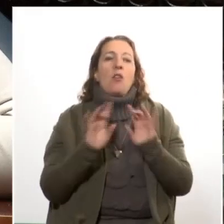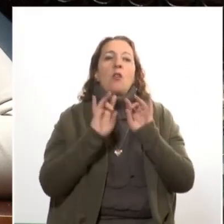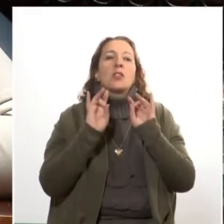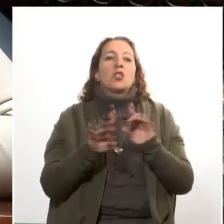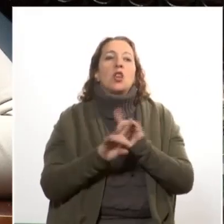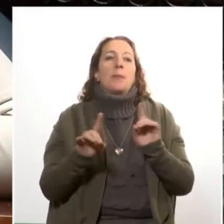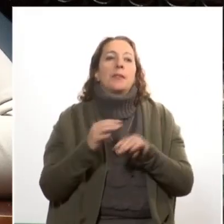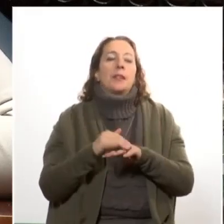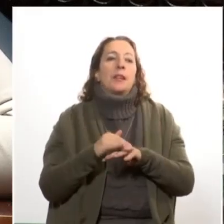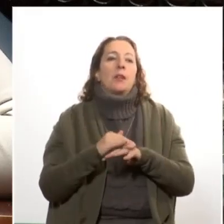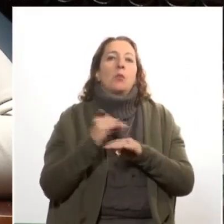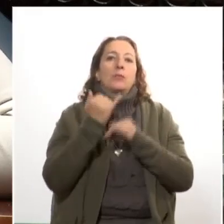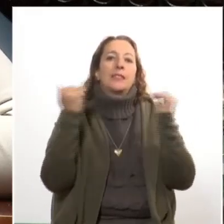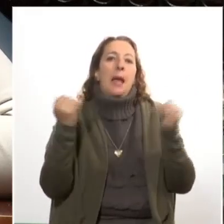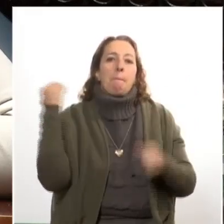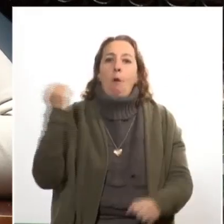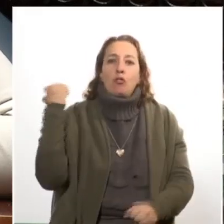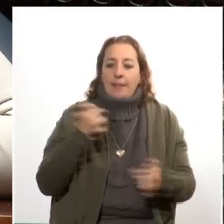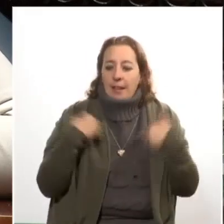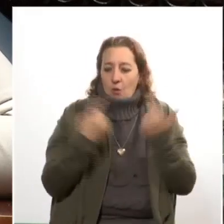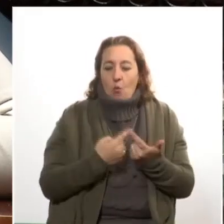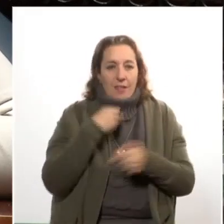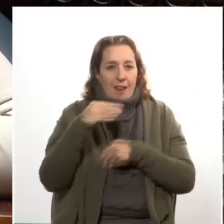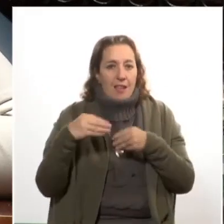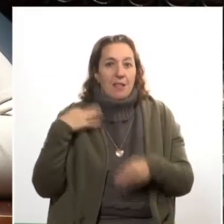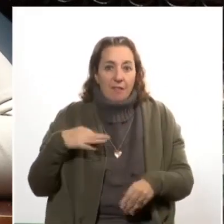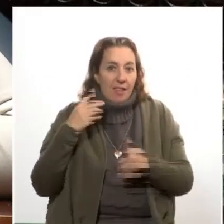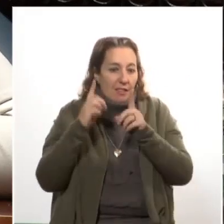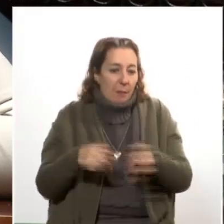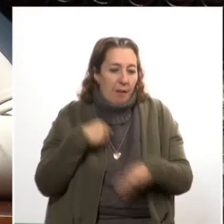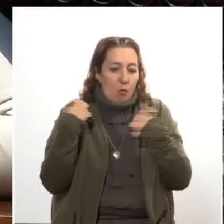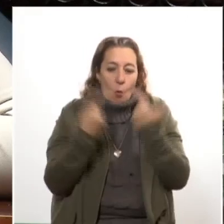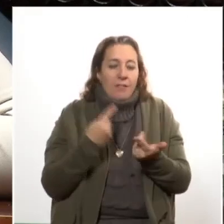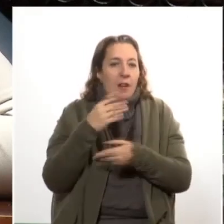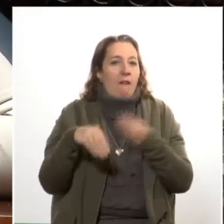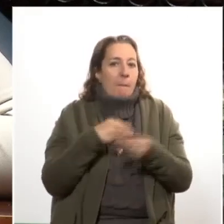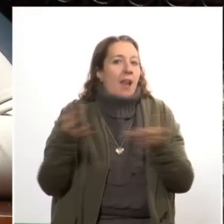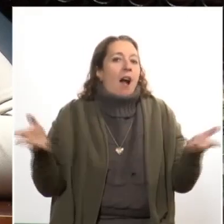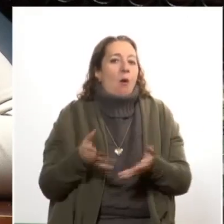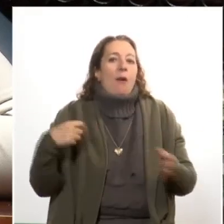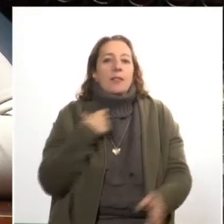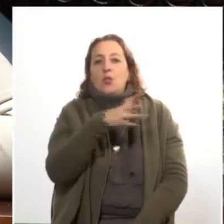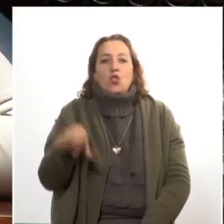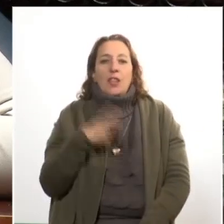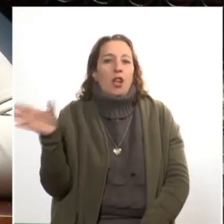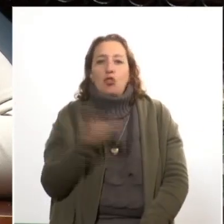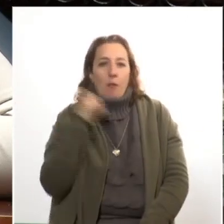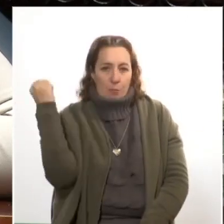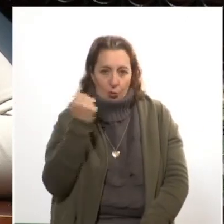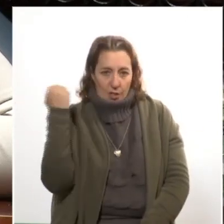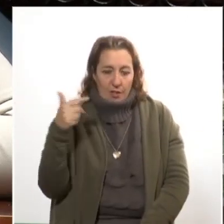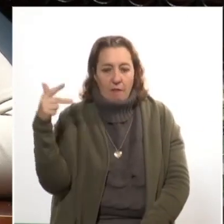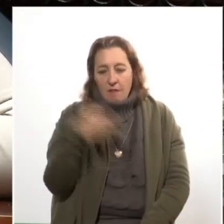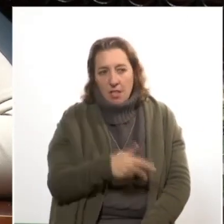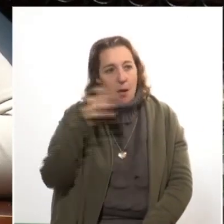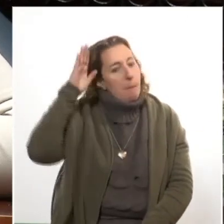muy importante en nuestras vidas y en nuestras familias para hacerlo a la sociedad toda. Y se convirtió en una fecha